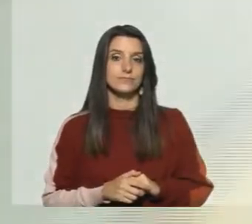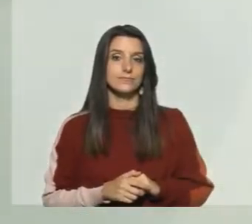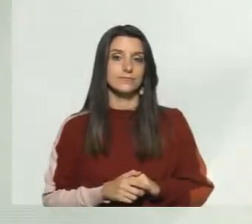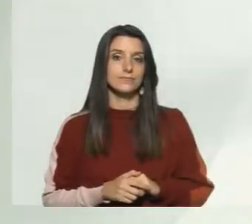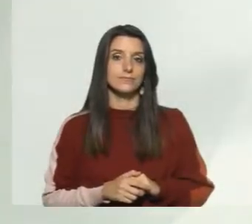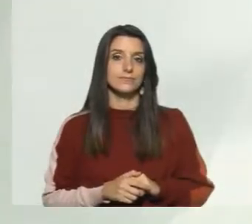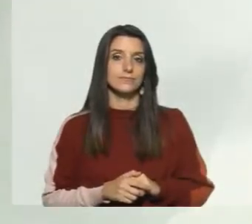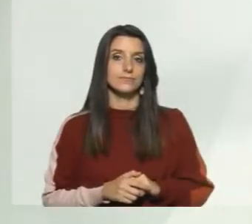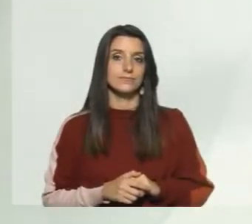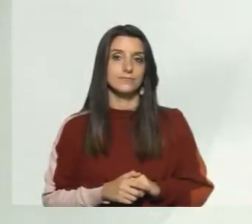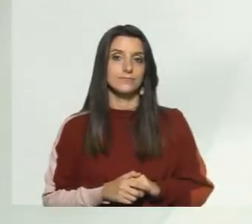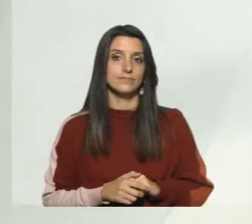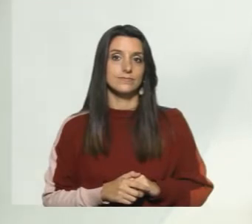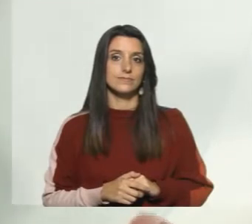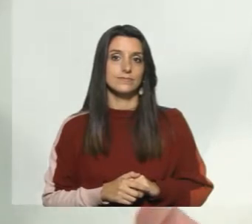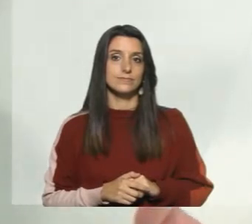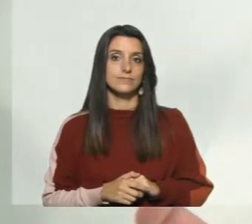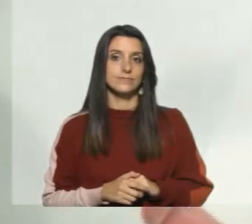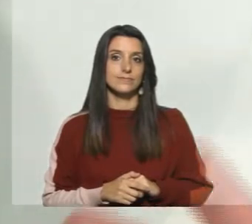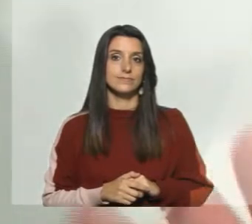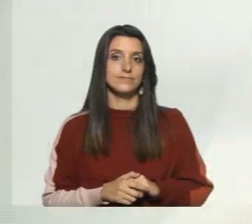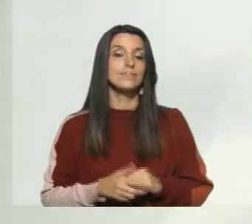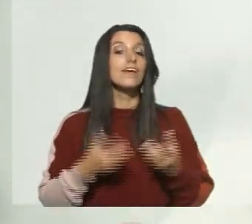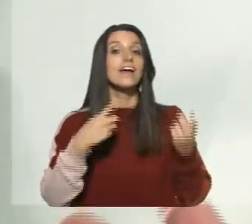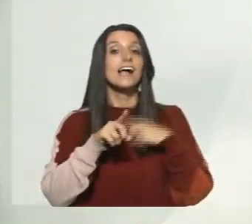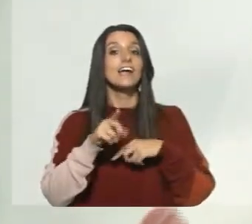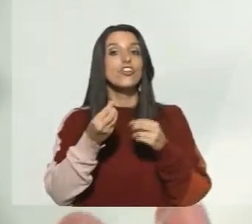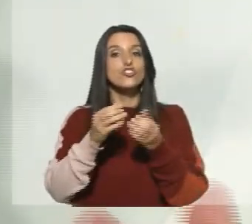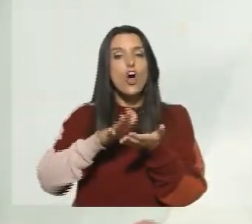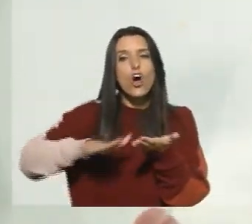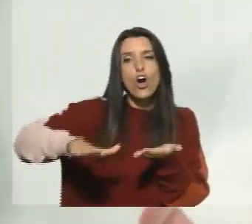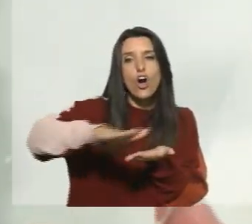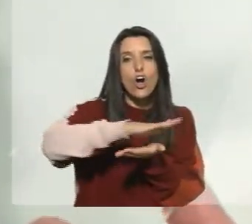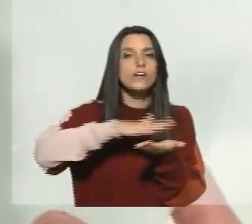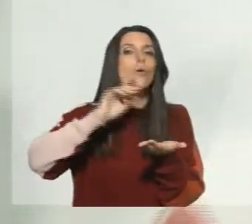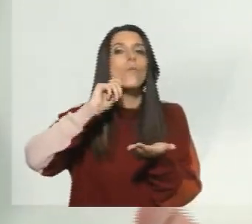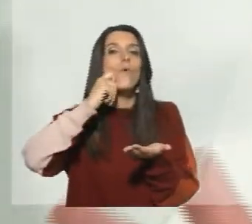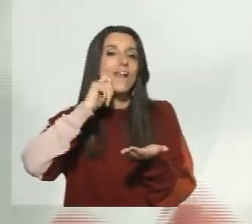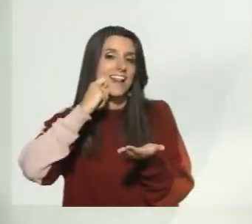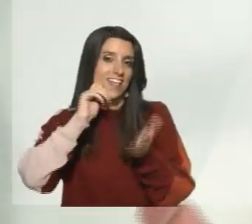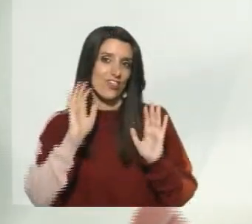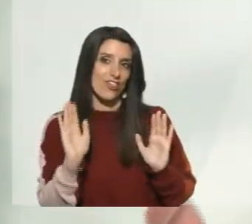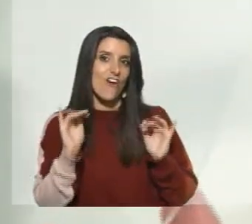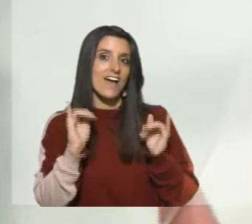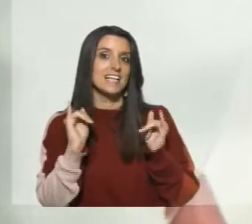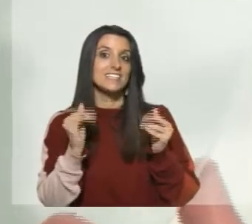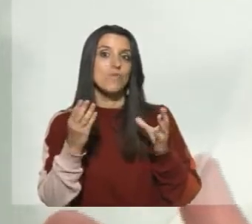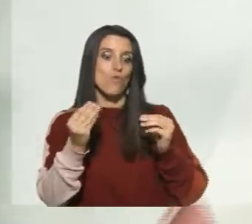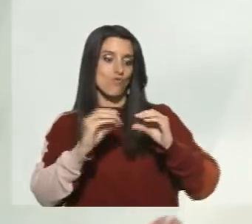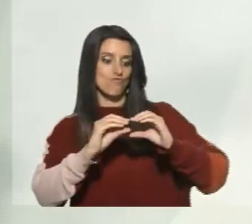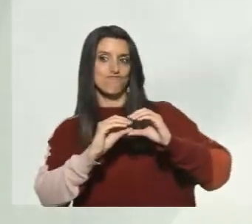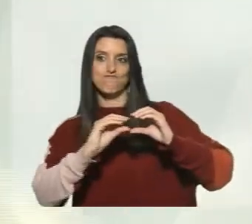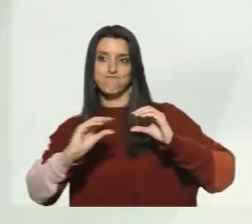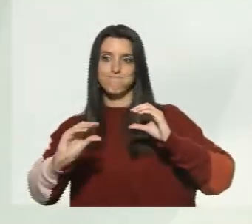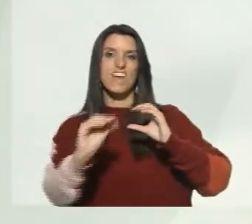Ahí lo vas a tener. Y lo vas a llevar hasta los bordecitos, porque es lindo que tenga como ese aspecto. Y que tenga mucho relleno. Que